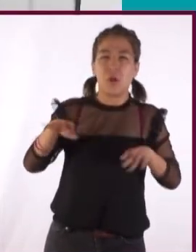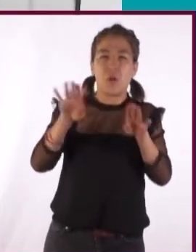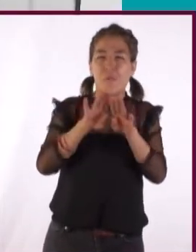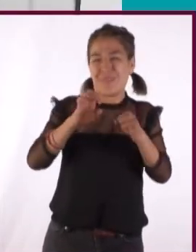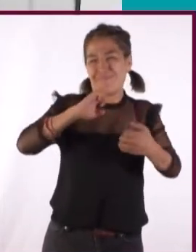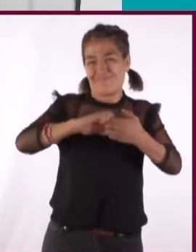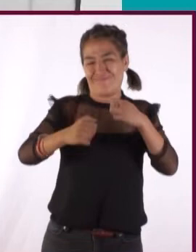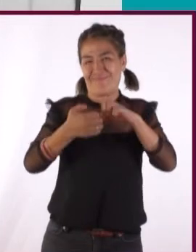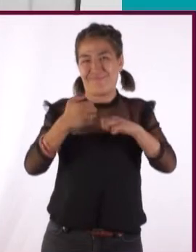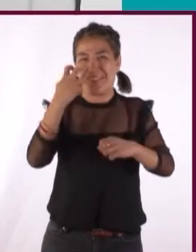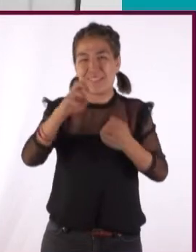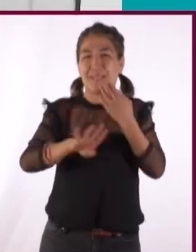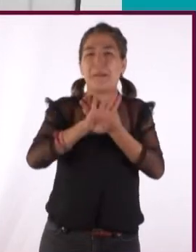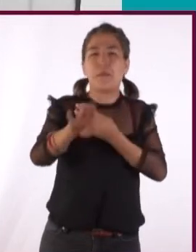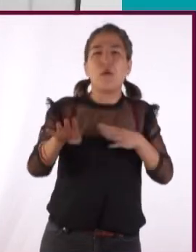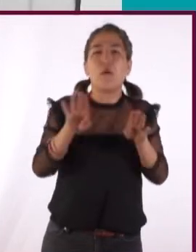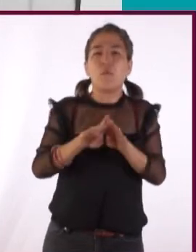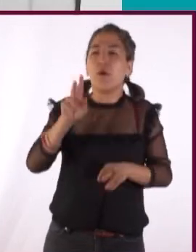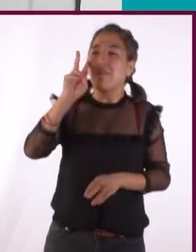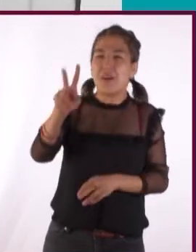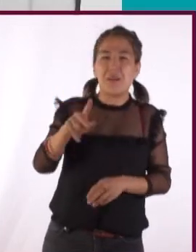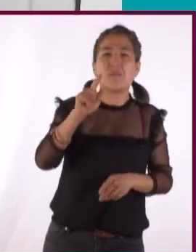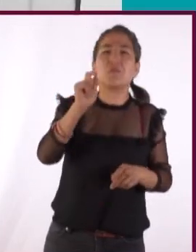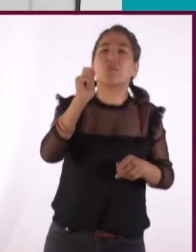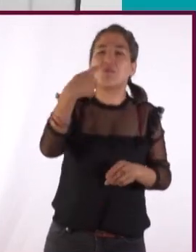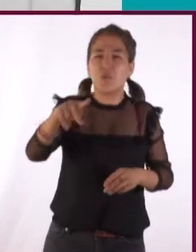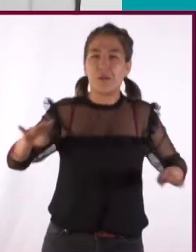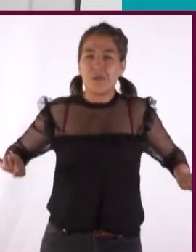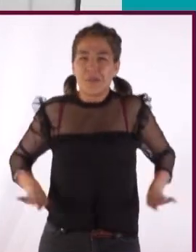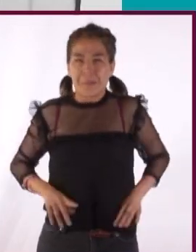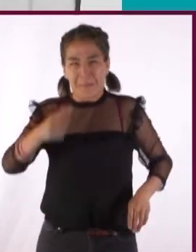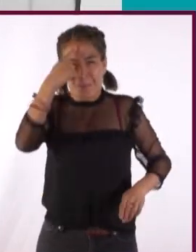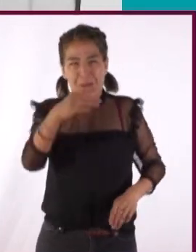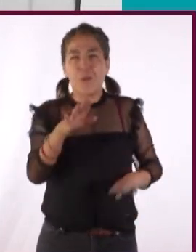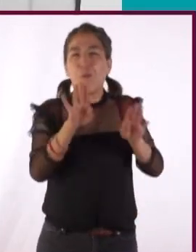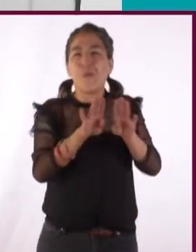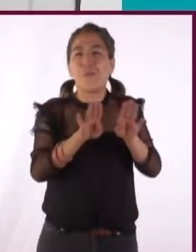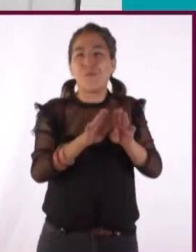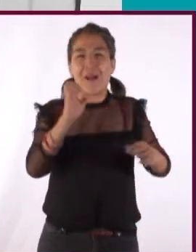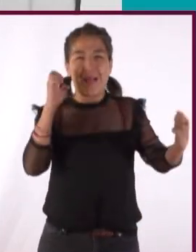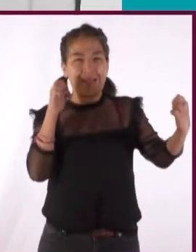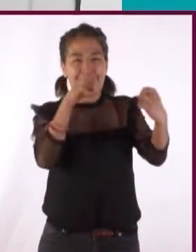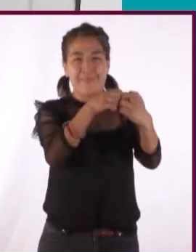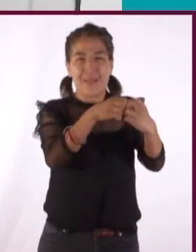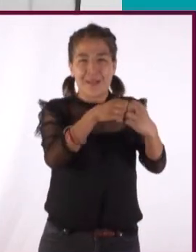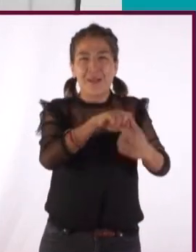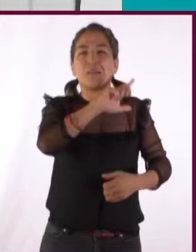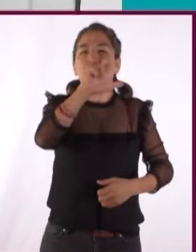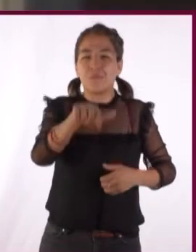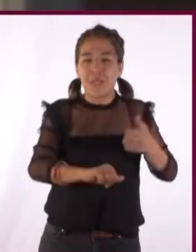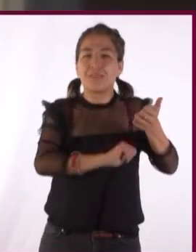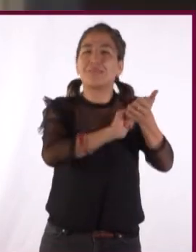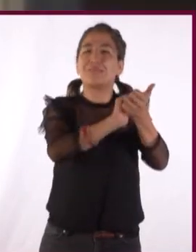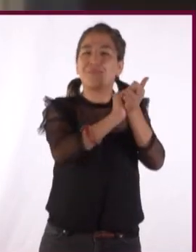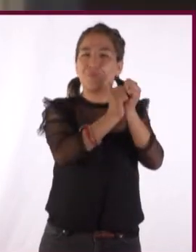la forma de conocer estos patrones o sus irregularidades, pues fácilmente nos volvemos